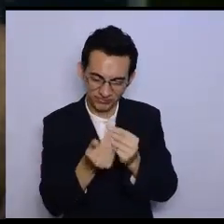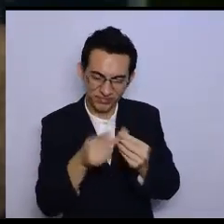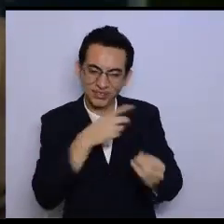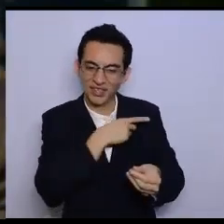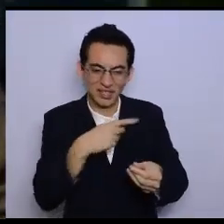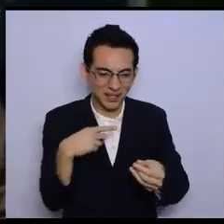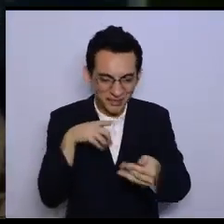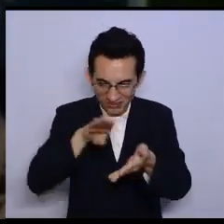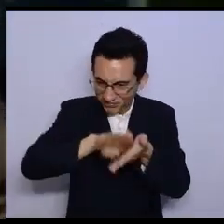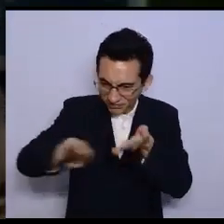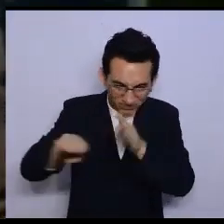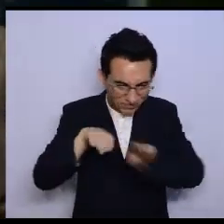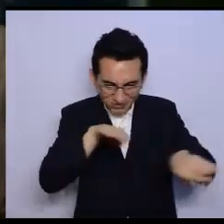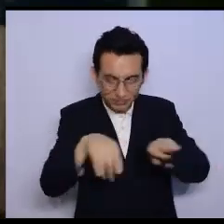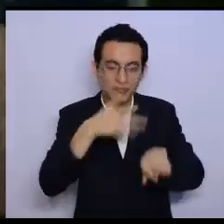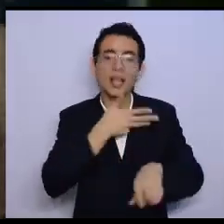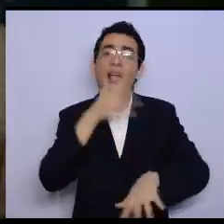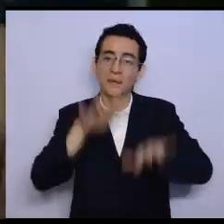que viene mezclado.